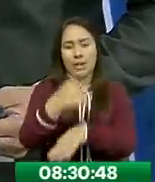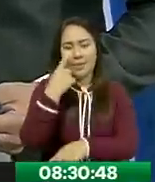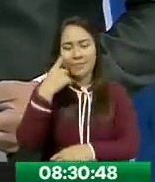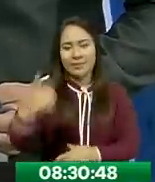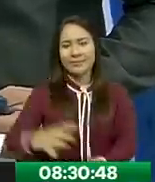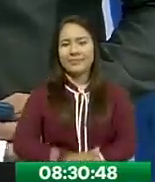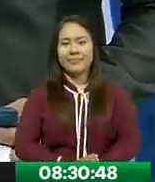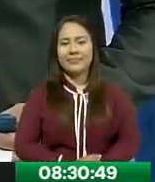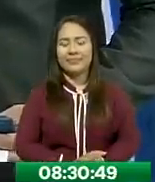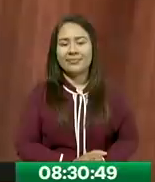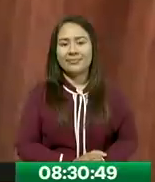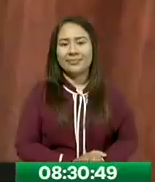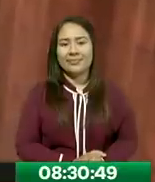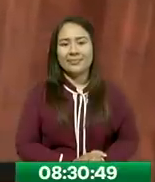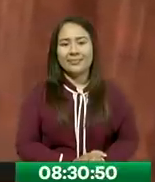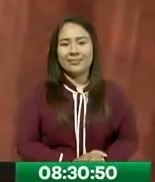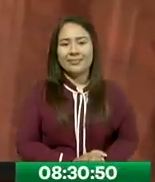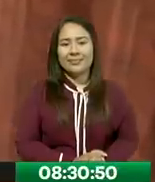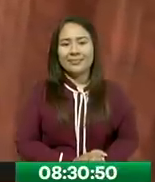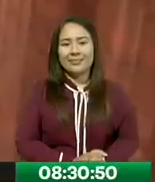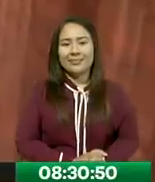nota.